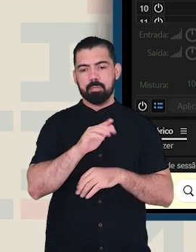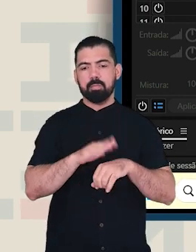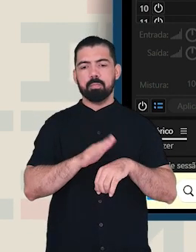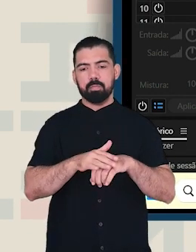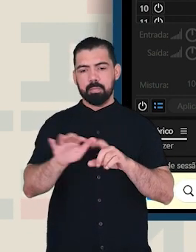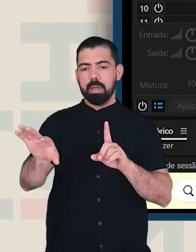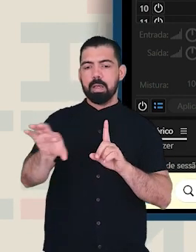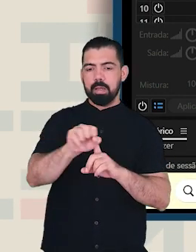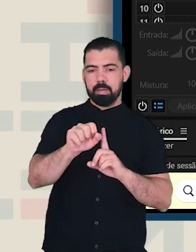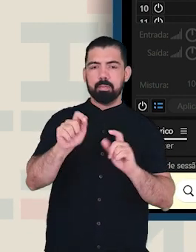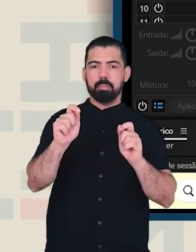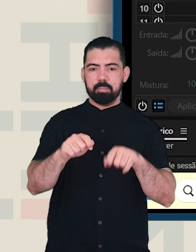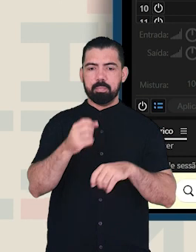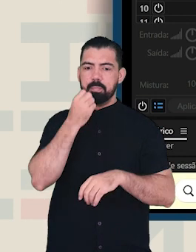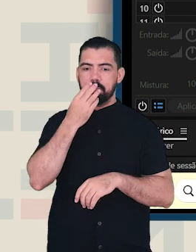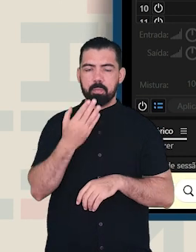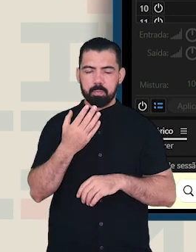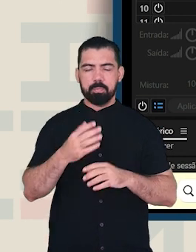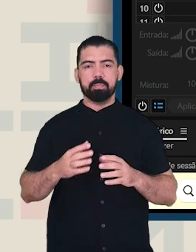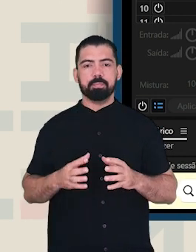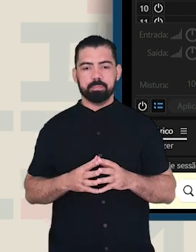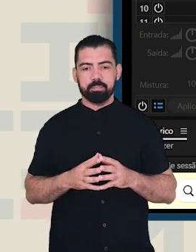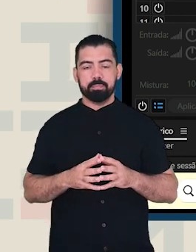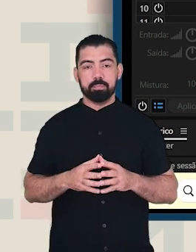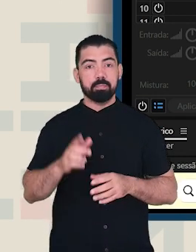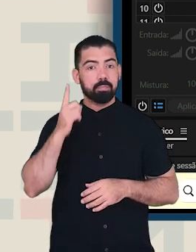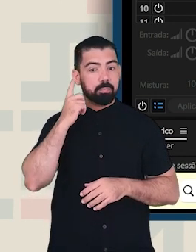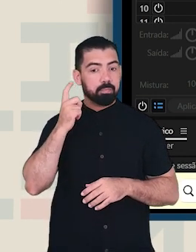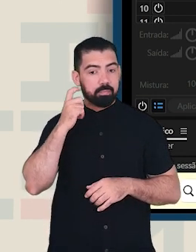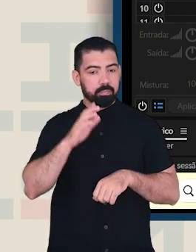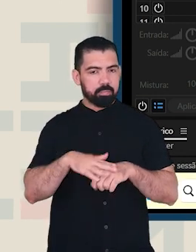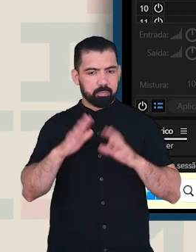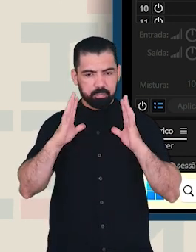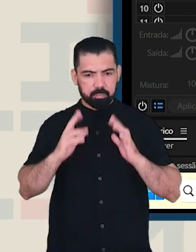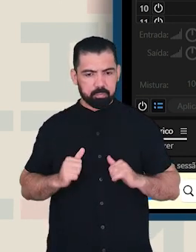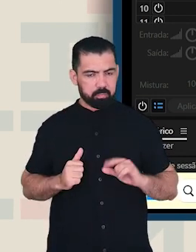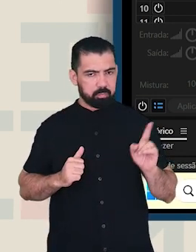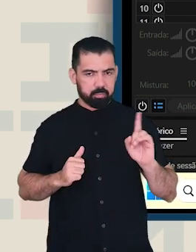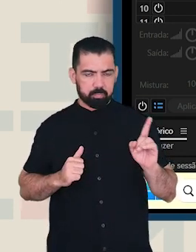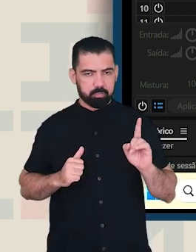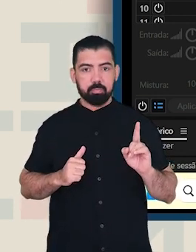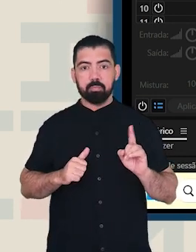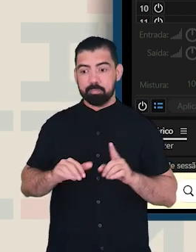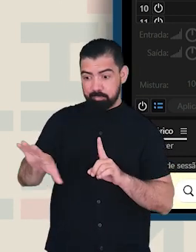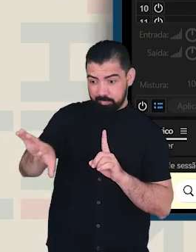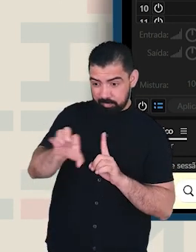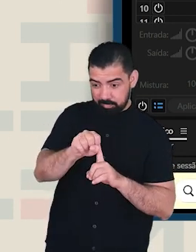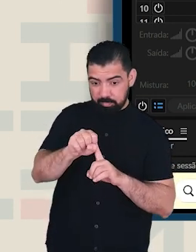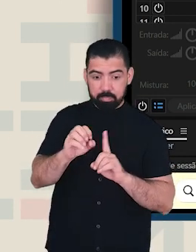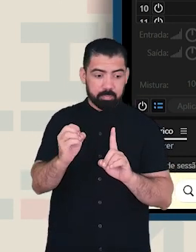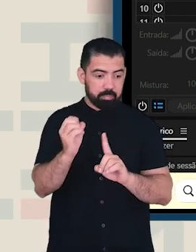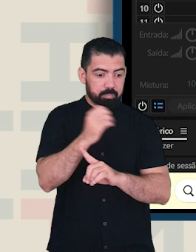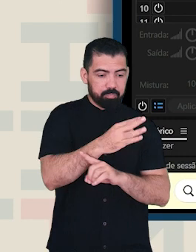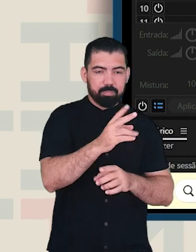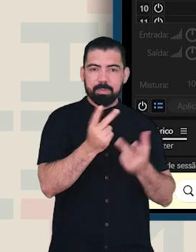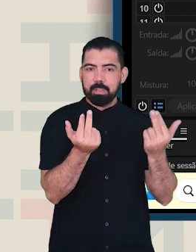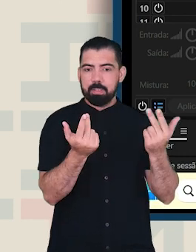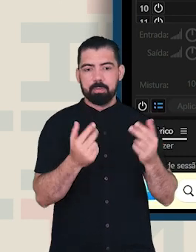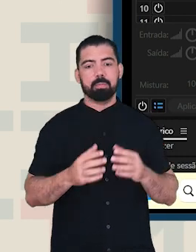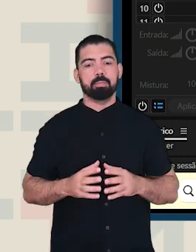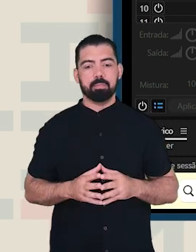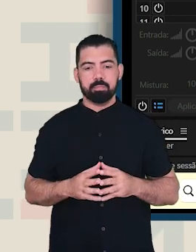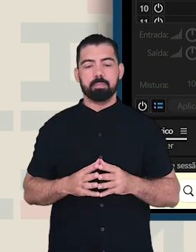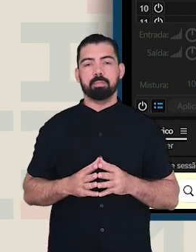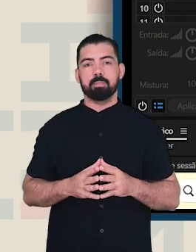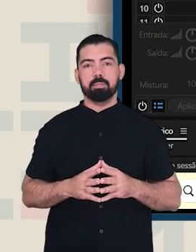captar un audio relativamente bom. Este son no está limpo, está directamente como fue captado, pelo que yo entiendo,